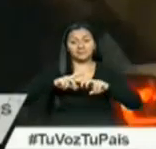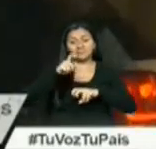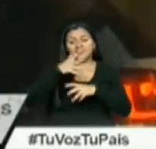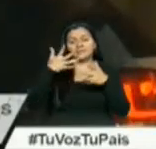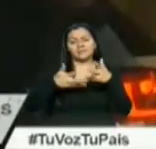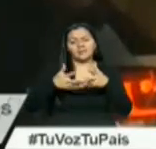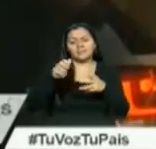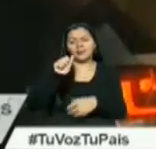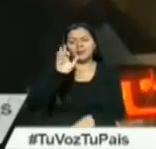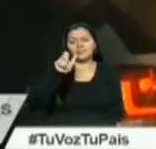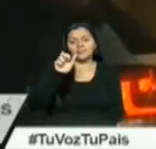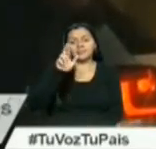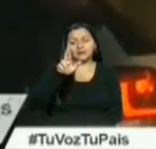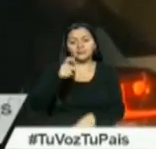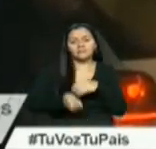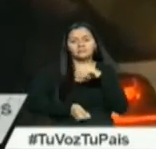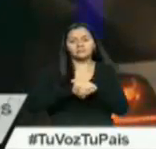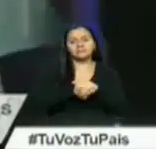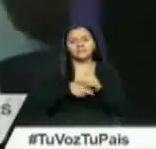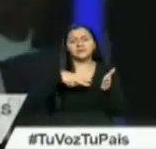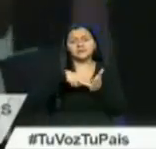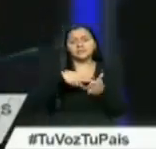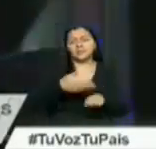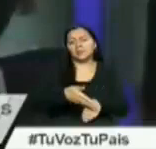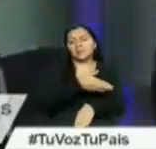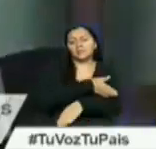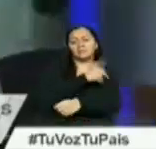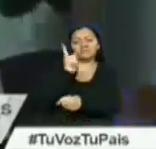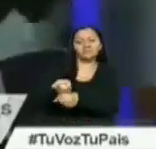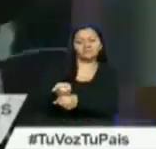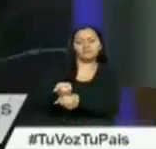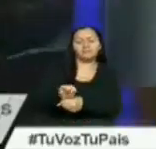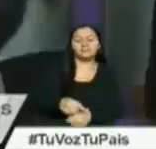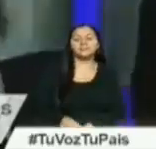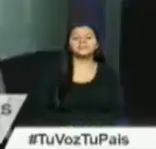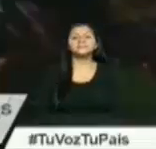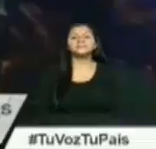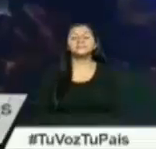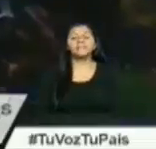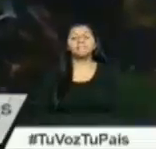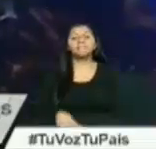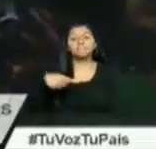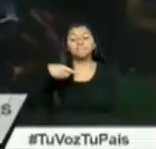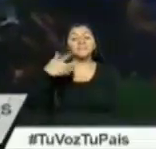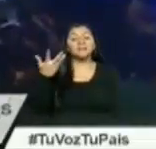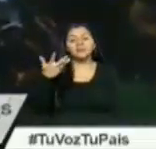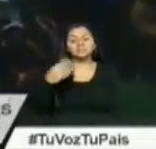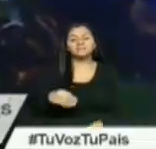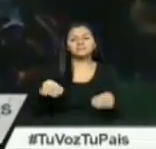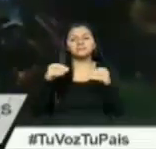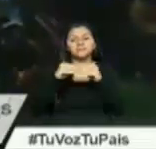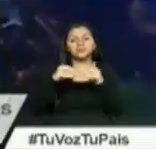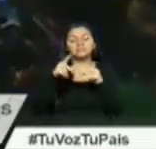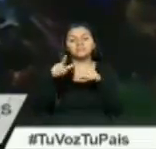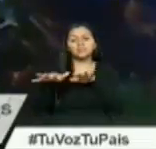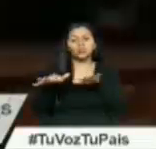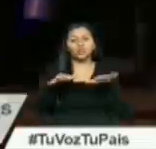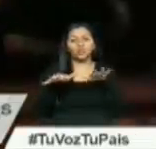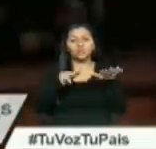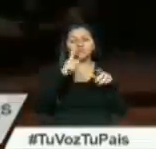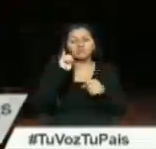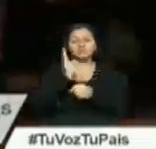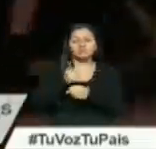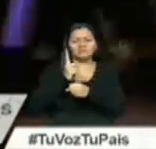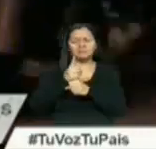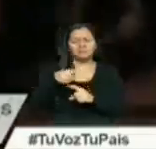Attar, actualmente escondido en Siria, desde donde ordenó los ataques en Europa. Se trataría de uno más en la cadena de coordinadores y no